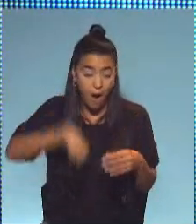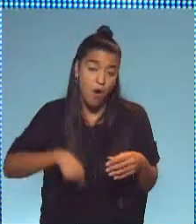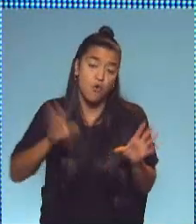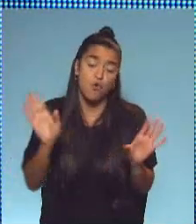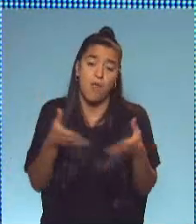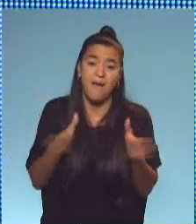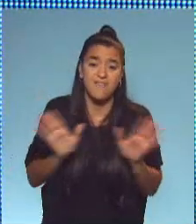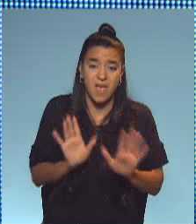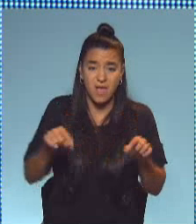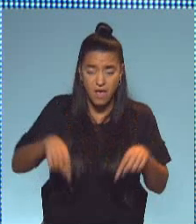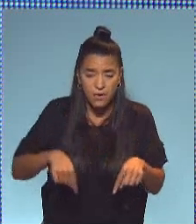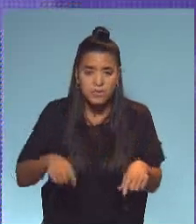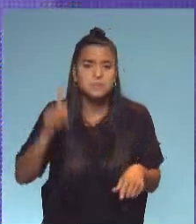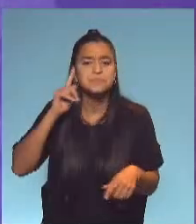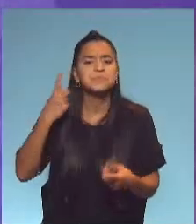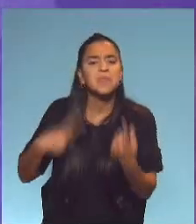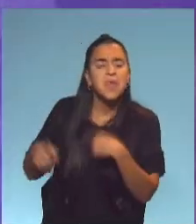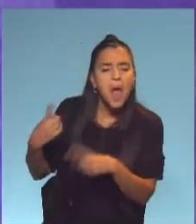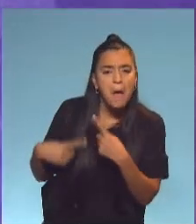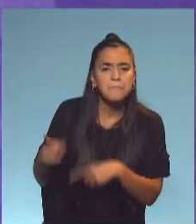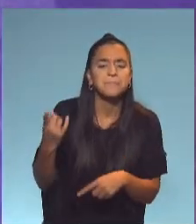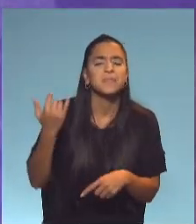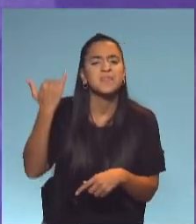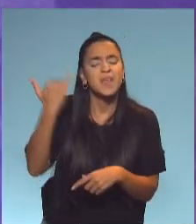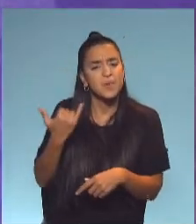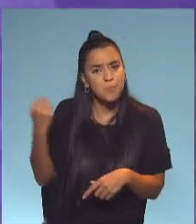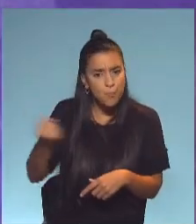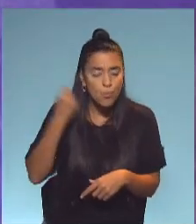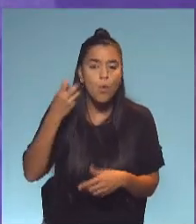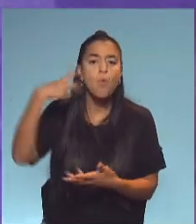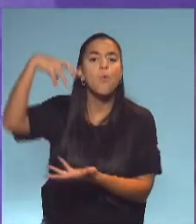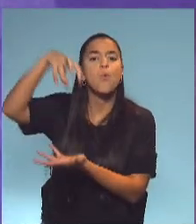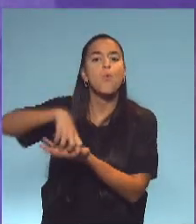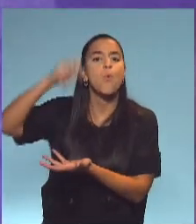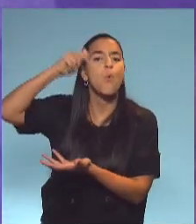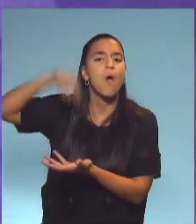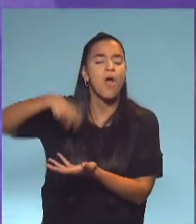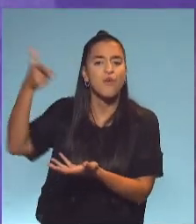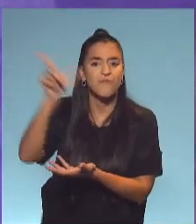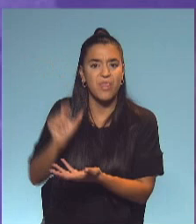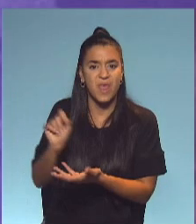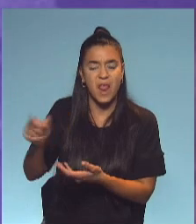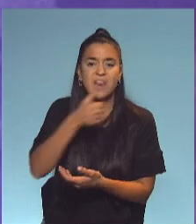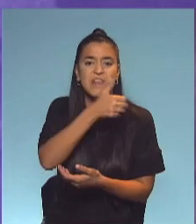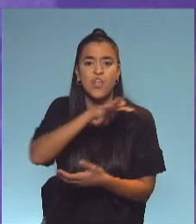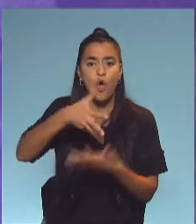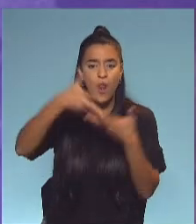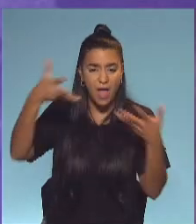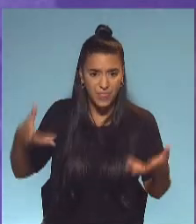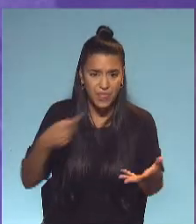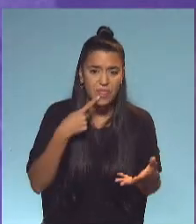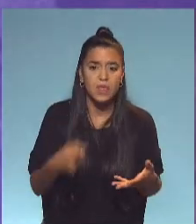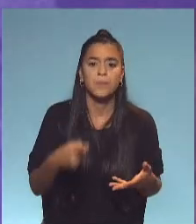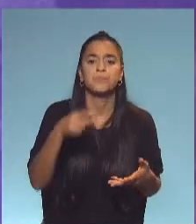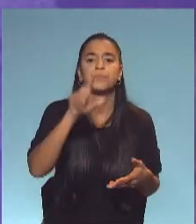porque solamente hay una tramitación importante en el Juzgado Federal de Río Grande a cargo de la jueza Mariel Borruto,